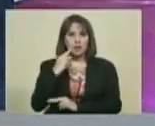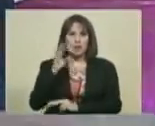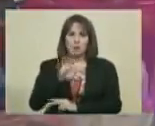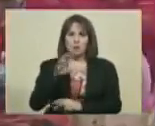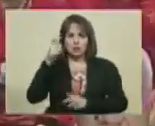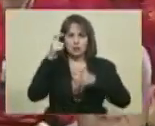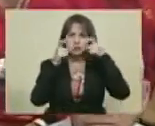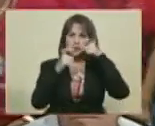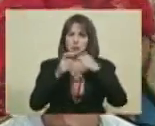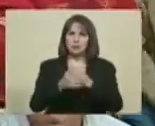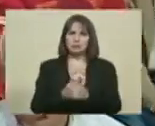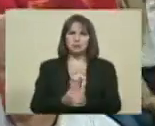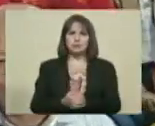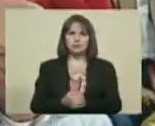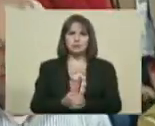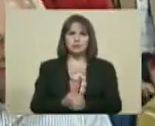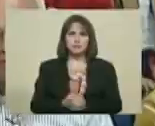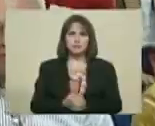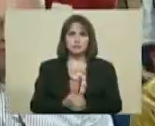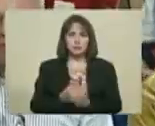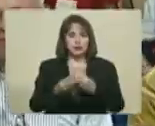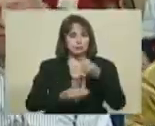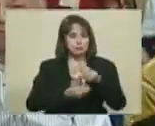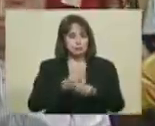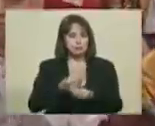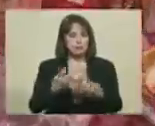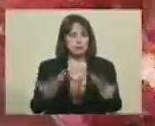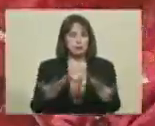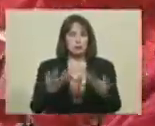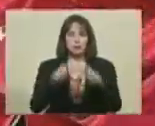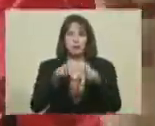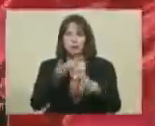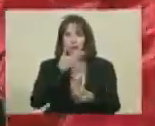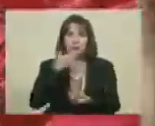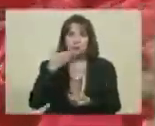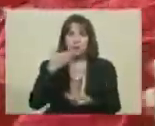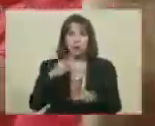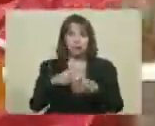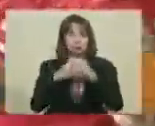Chávez. Fue un taller